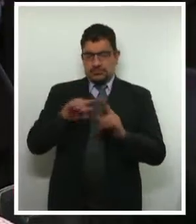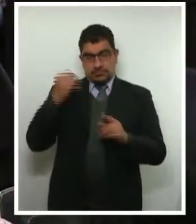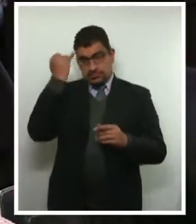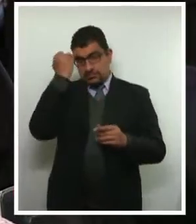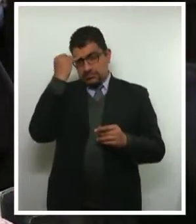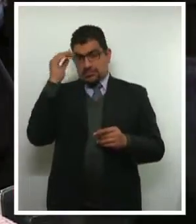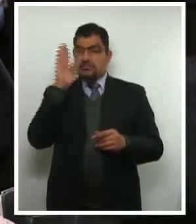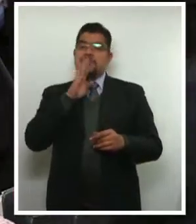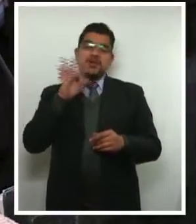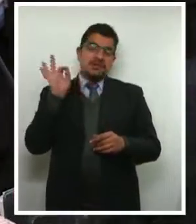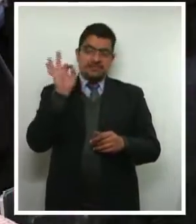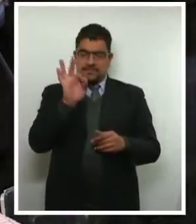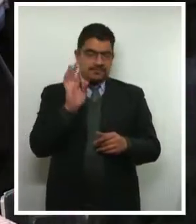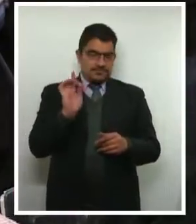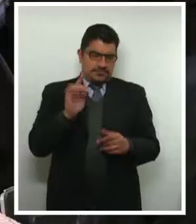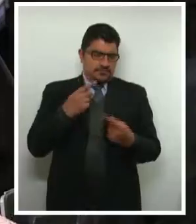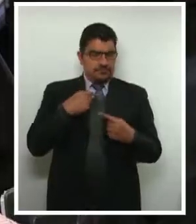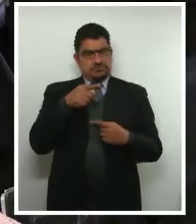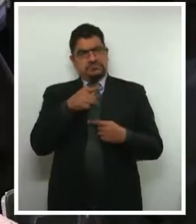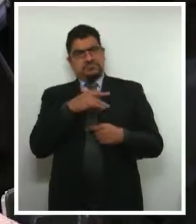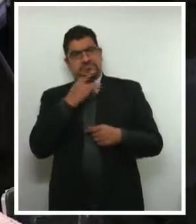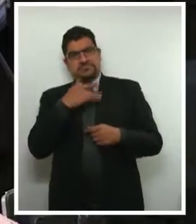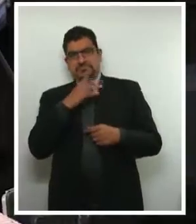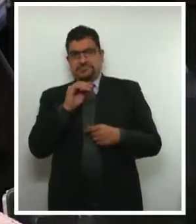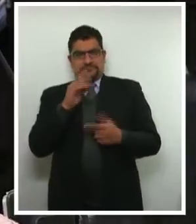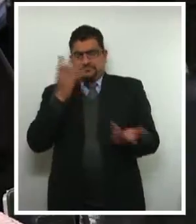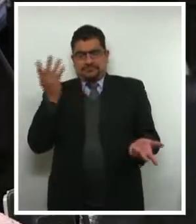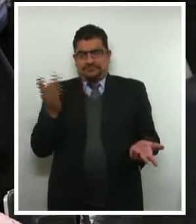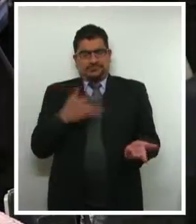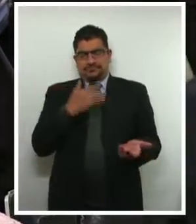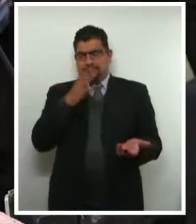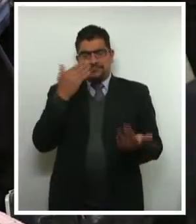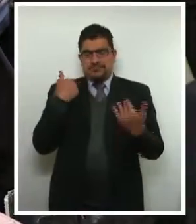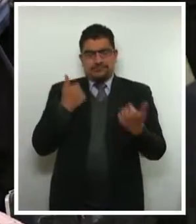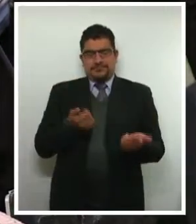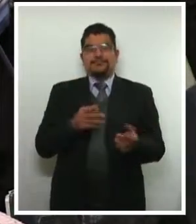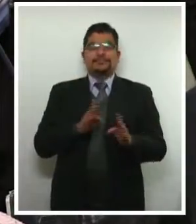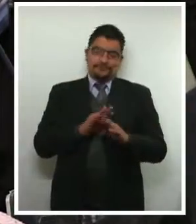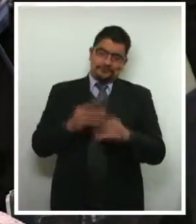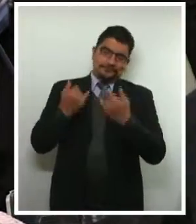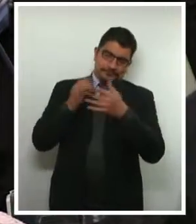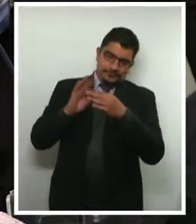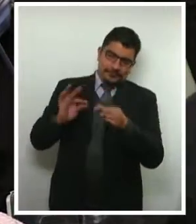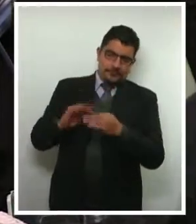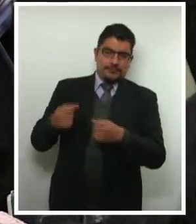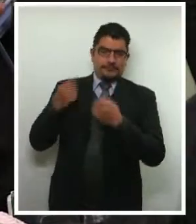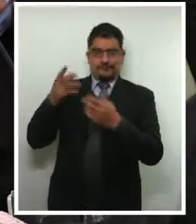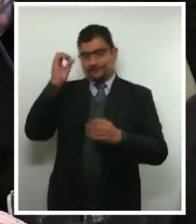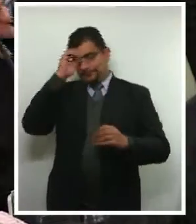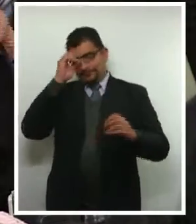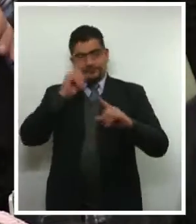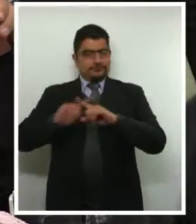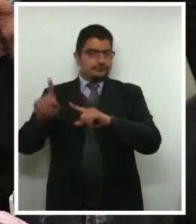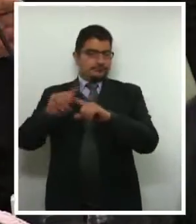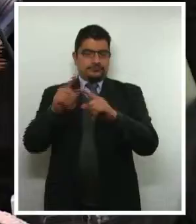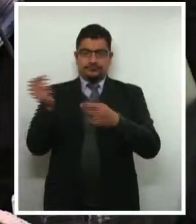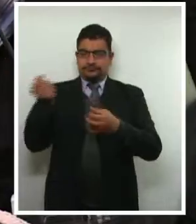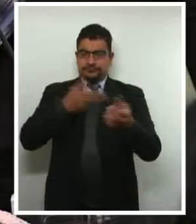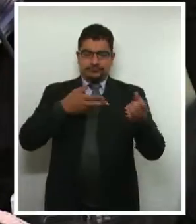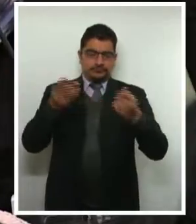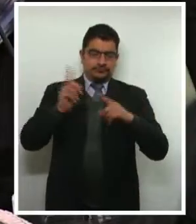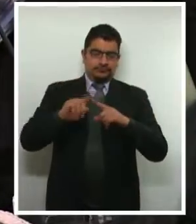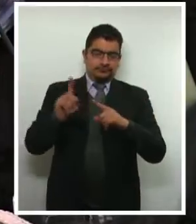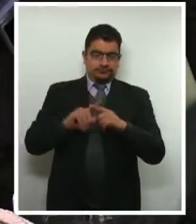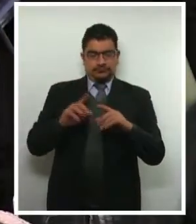ni nada. A alguien no le pareció un concepto, lo dijo abiertamente. Como otros seguramente dieron opiniones también de otros de